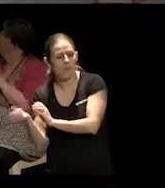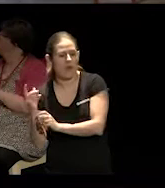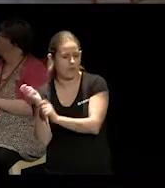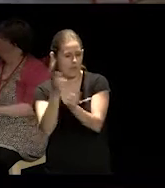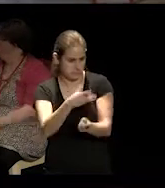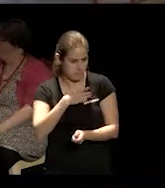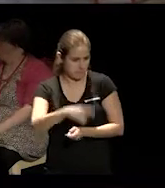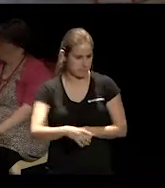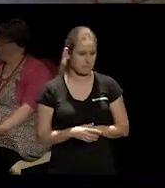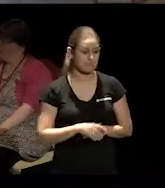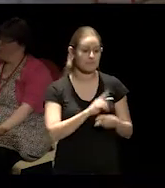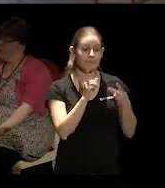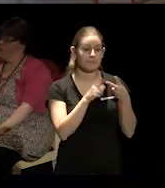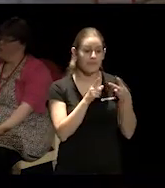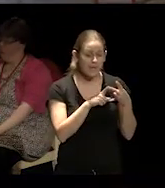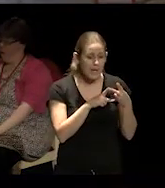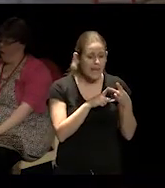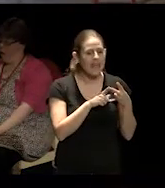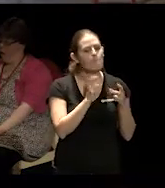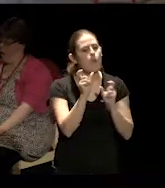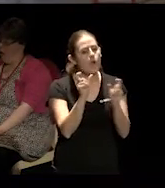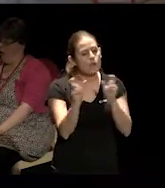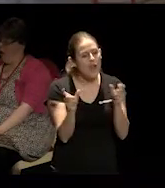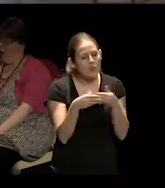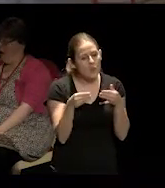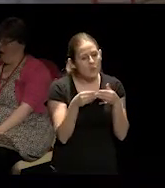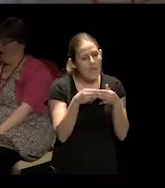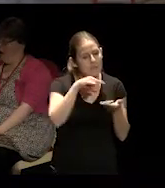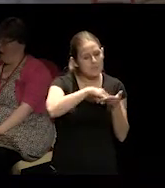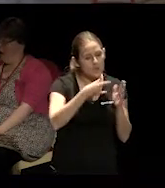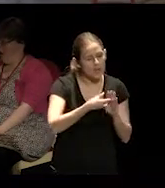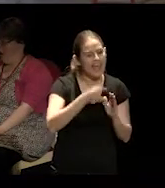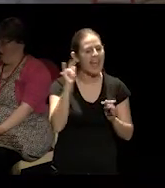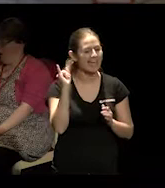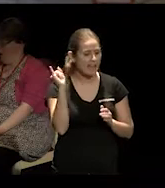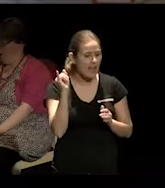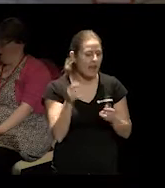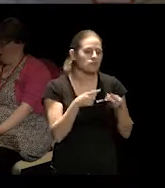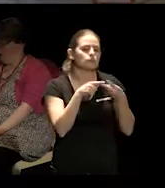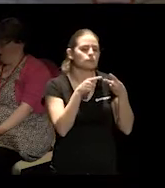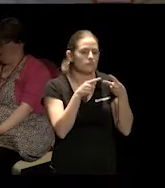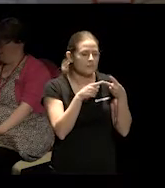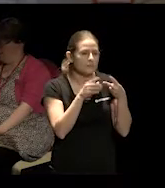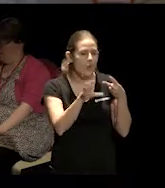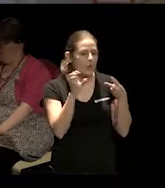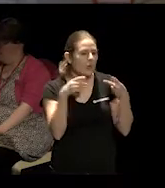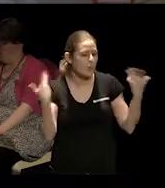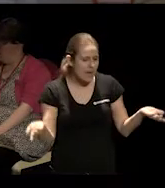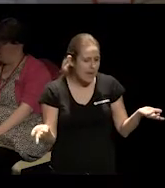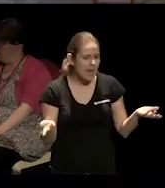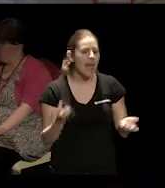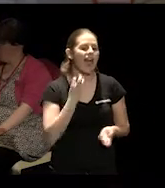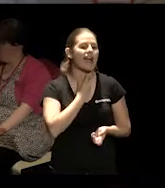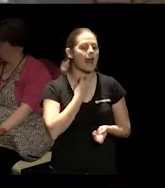un vocabulario preciso, específico y estructurado sobre lo que es la gramática